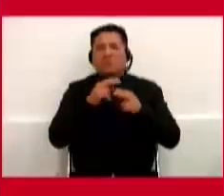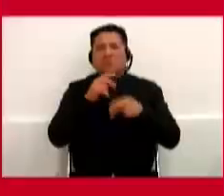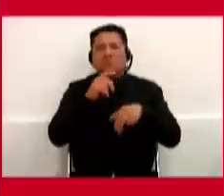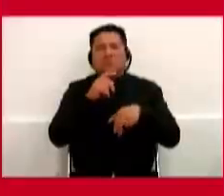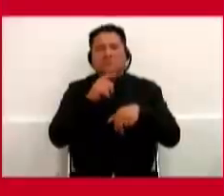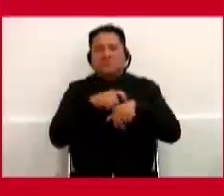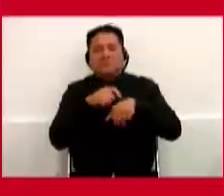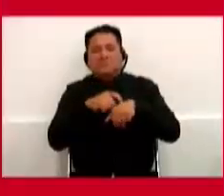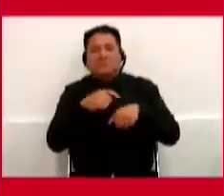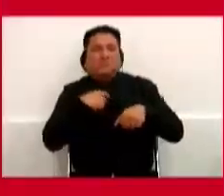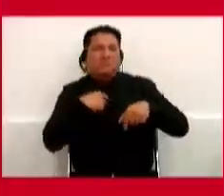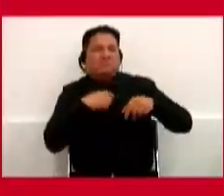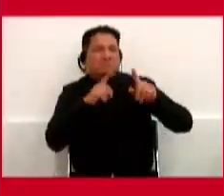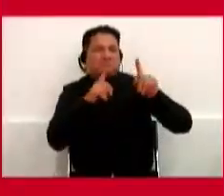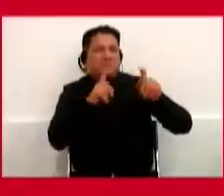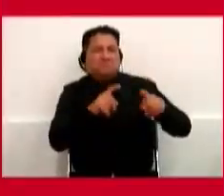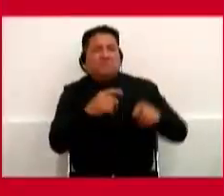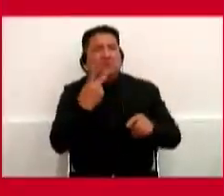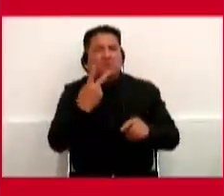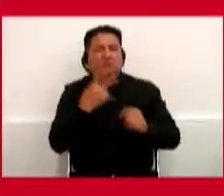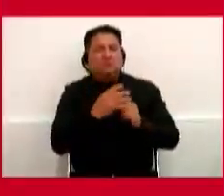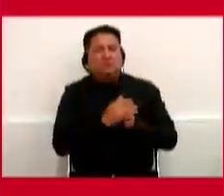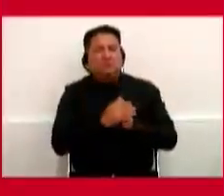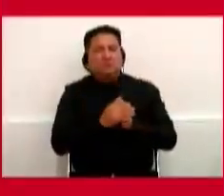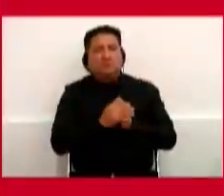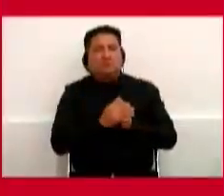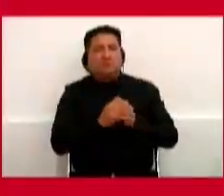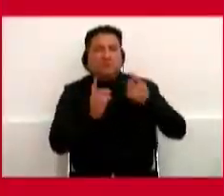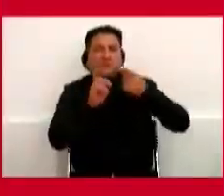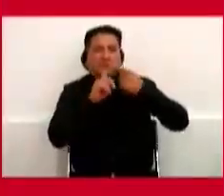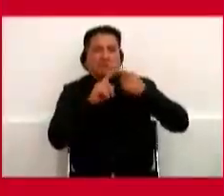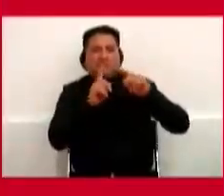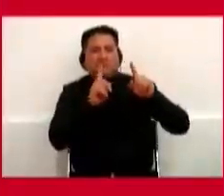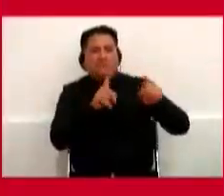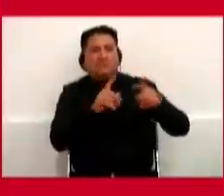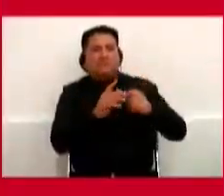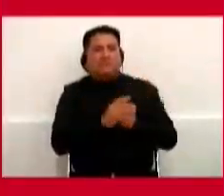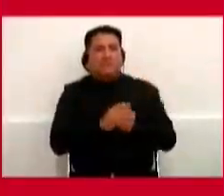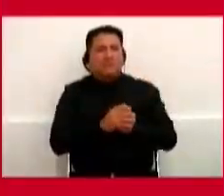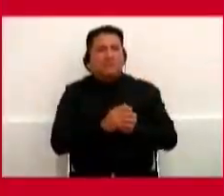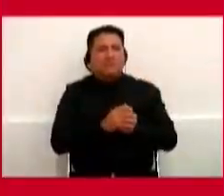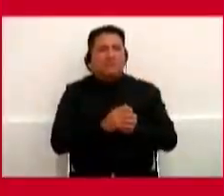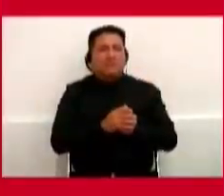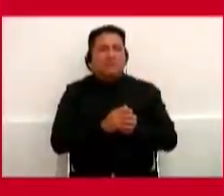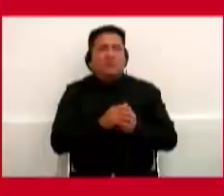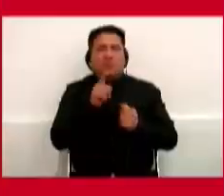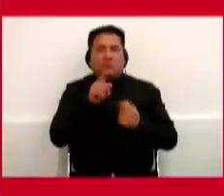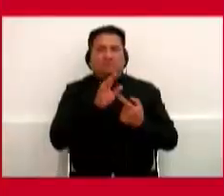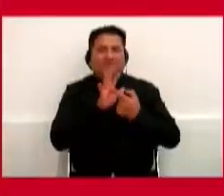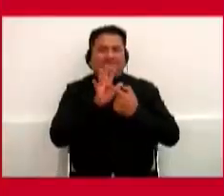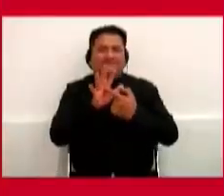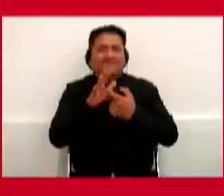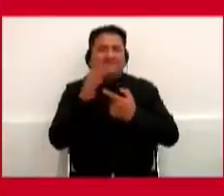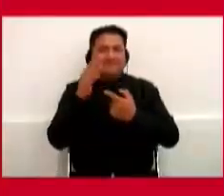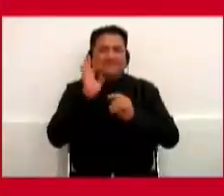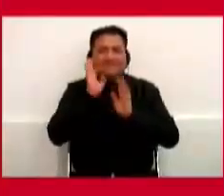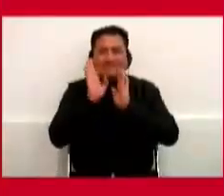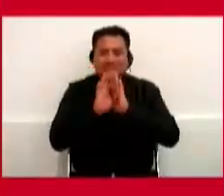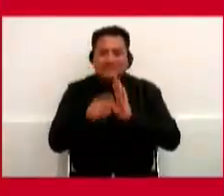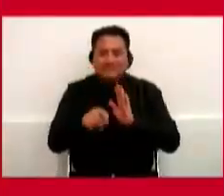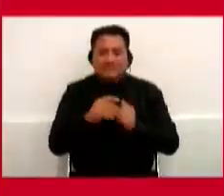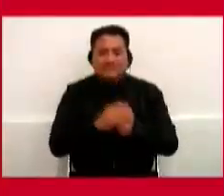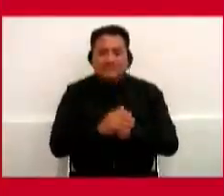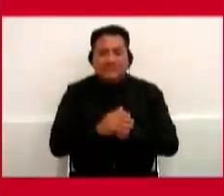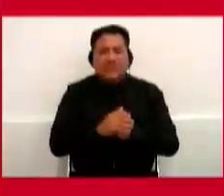preguntas puntuales. Tú mostraste en uno de los gráficos una secuencia